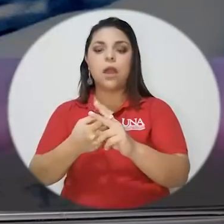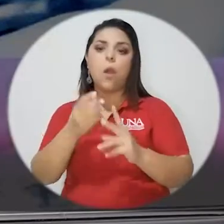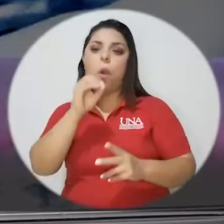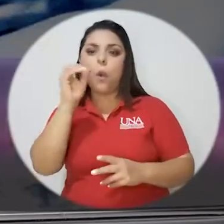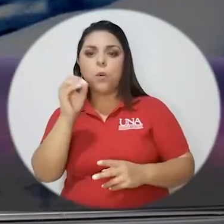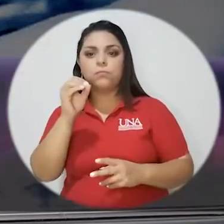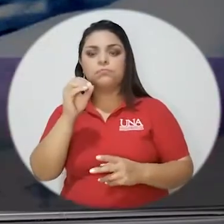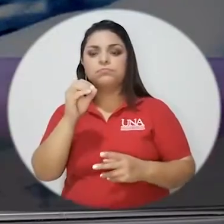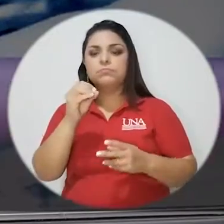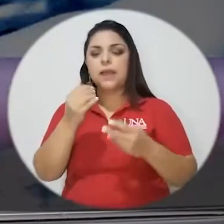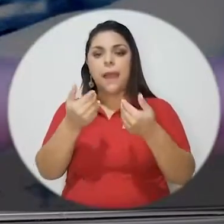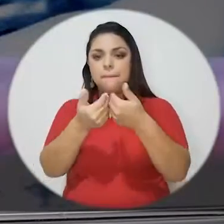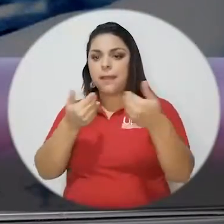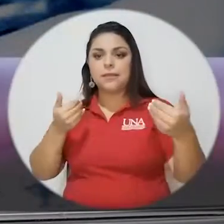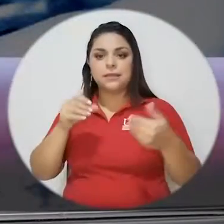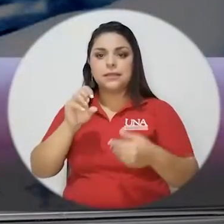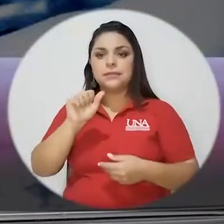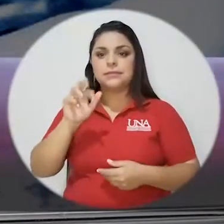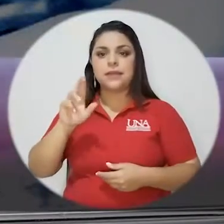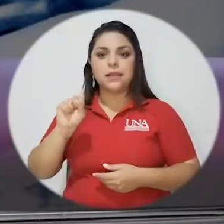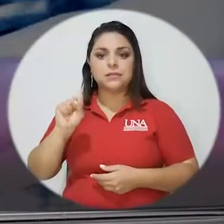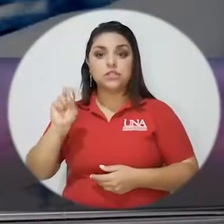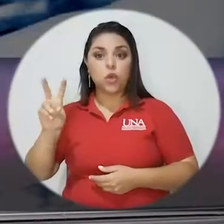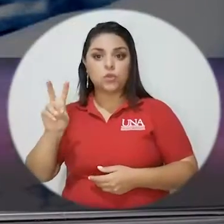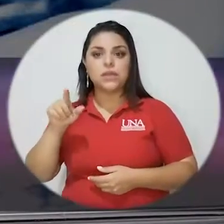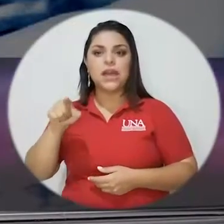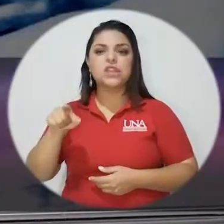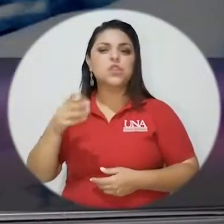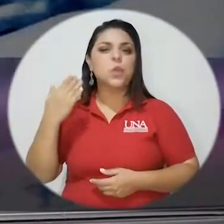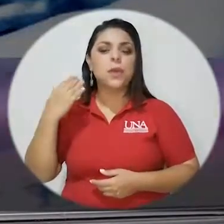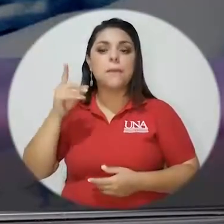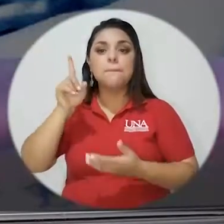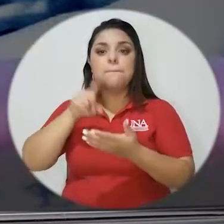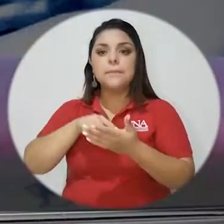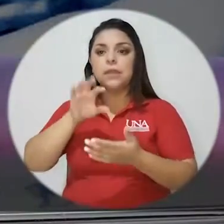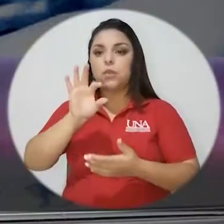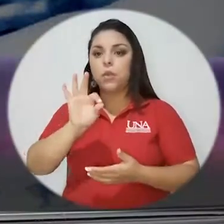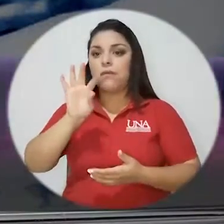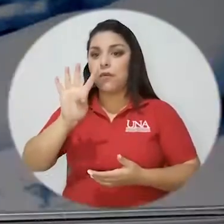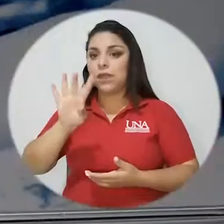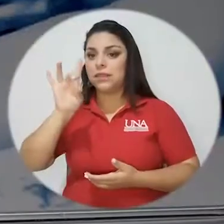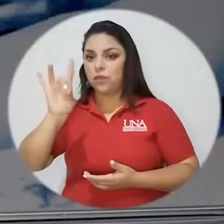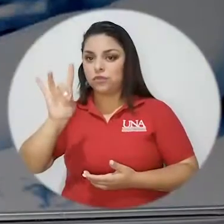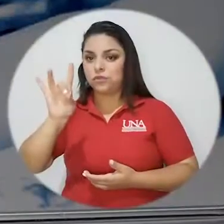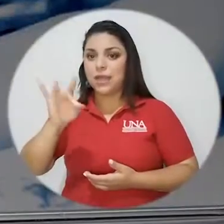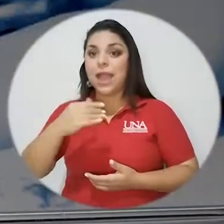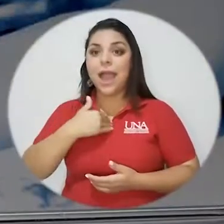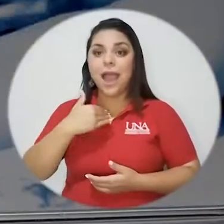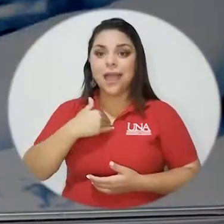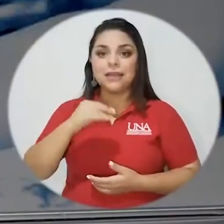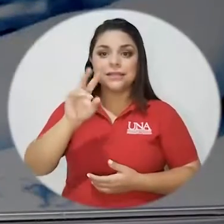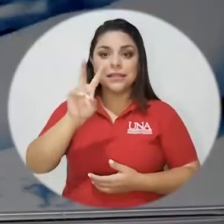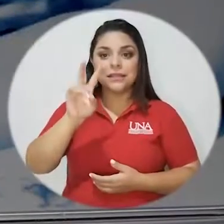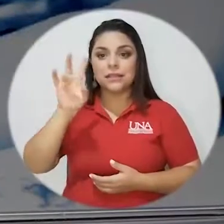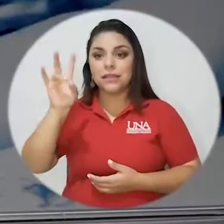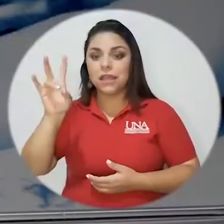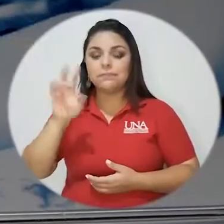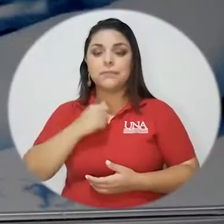o que se separa del SARS-2 más o menos en 1948, o sea, tenemos 72